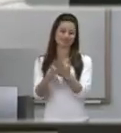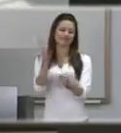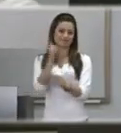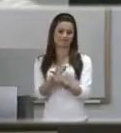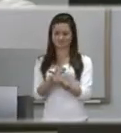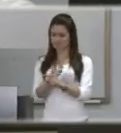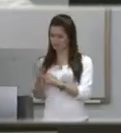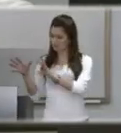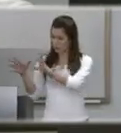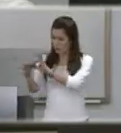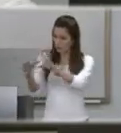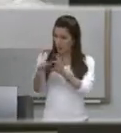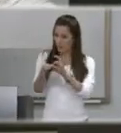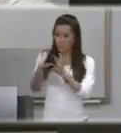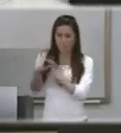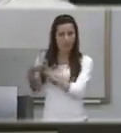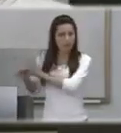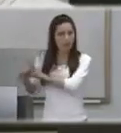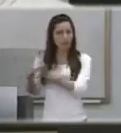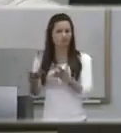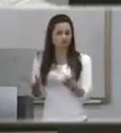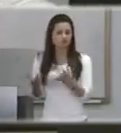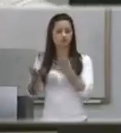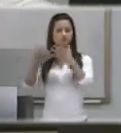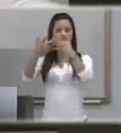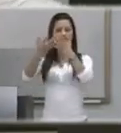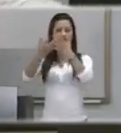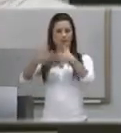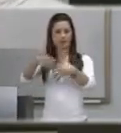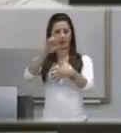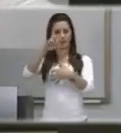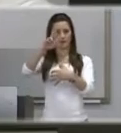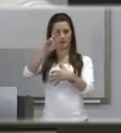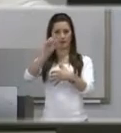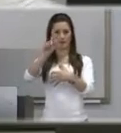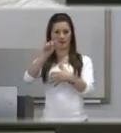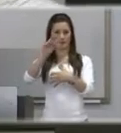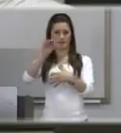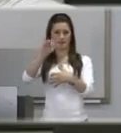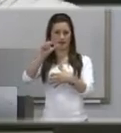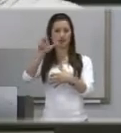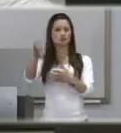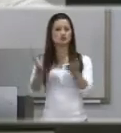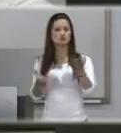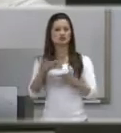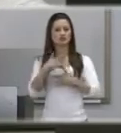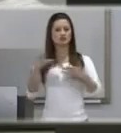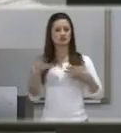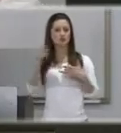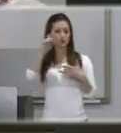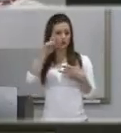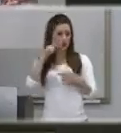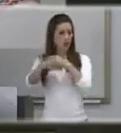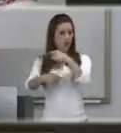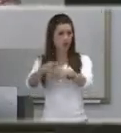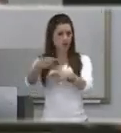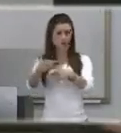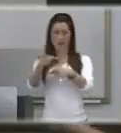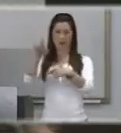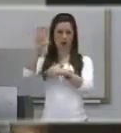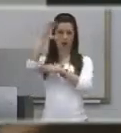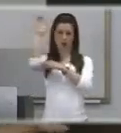productiva entre Profamilia, que es el prestador de servicios de salud sexual y reproductiva más grande del país, que tiene